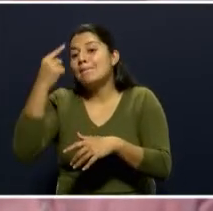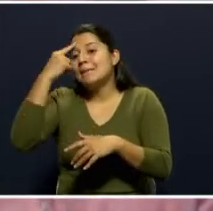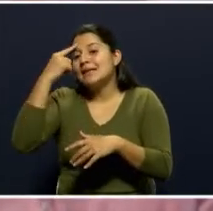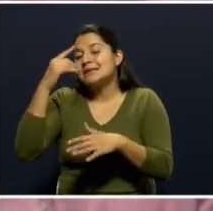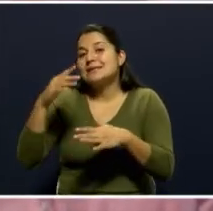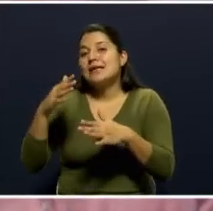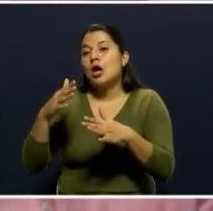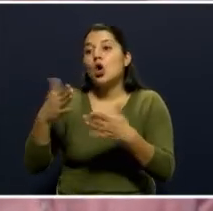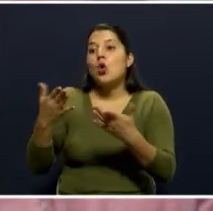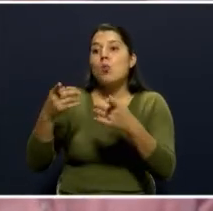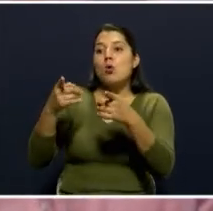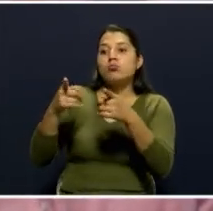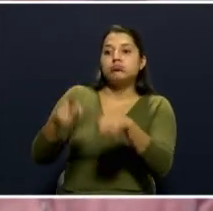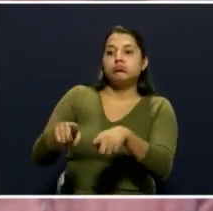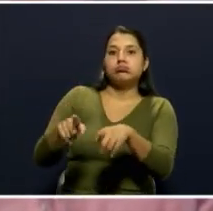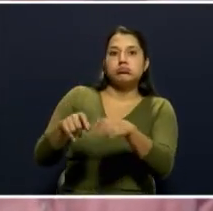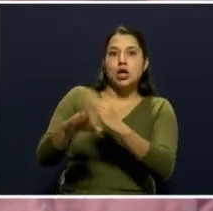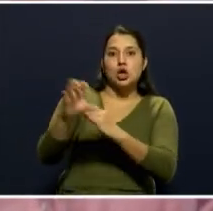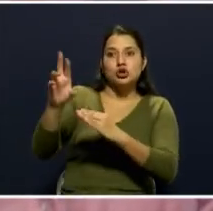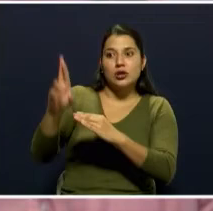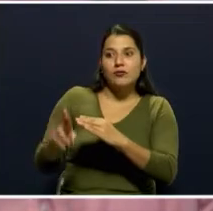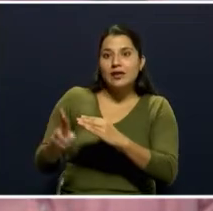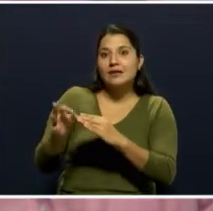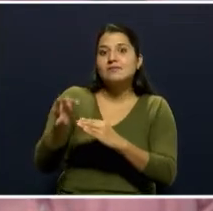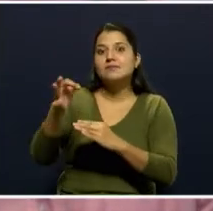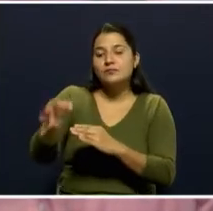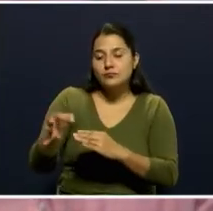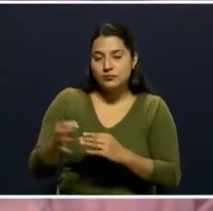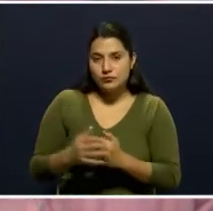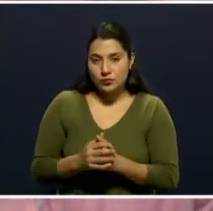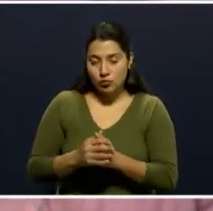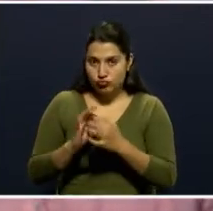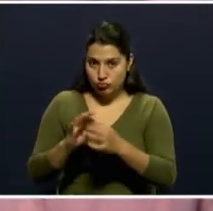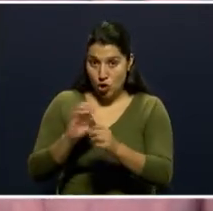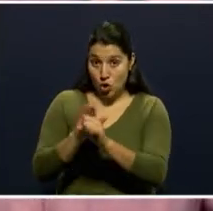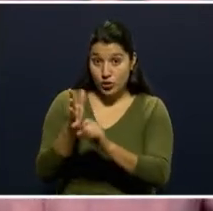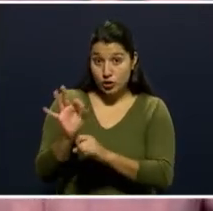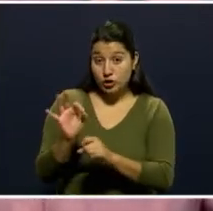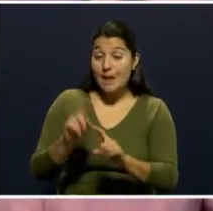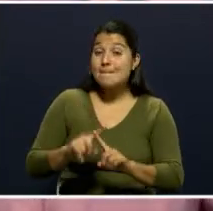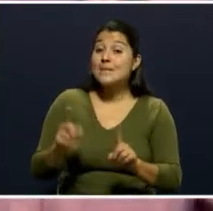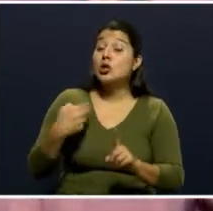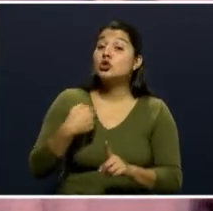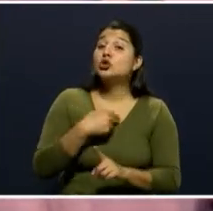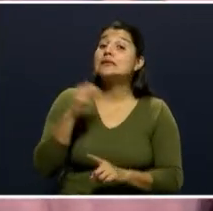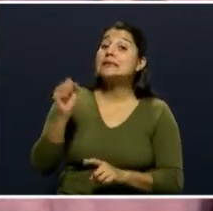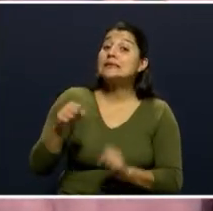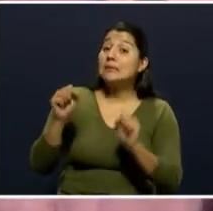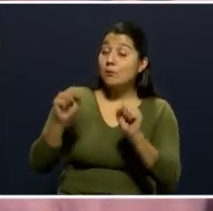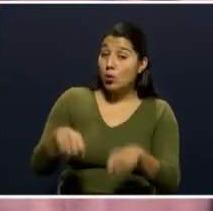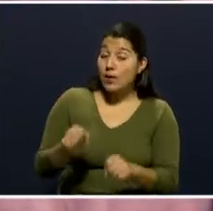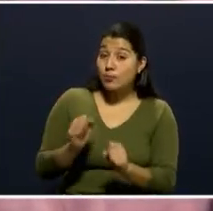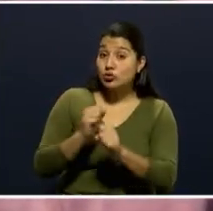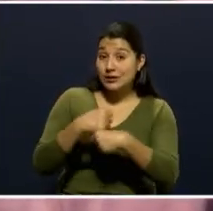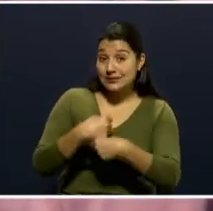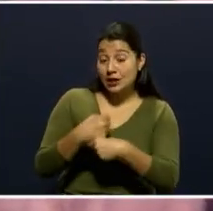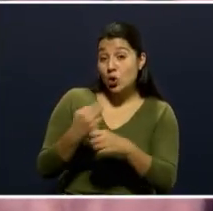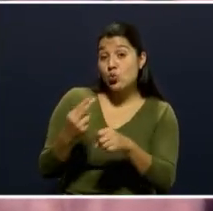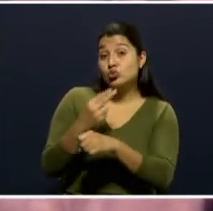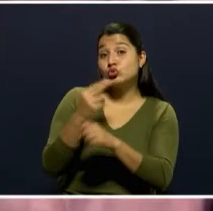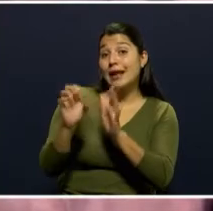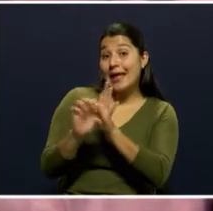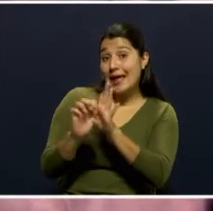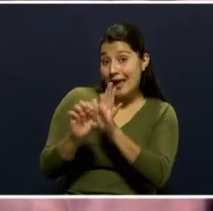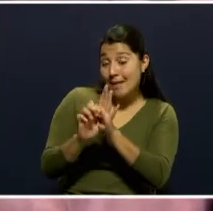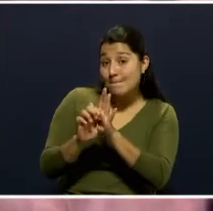va a ser el comportamiento de la infección viral en nuestro país. Sin embargo, lo que sí podemos hacer es tomar como referencia el comportamiento